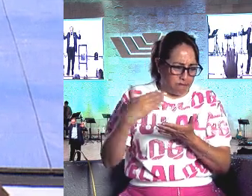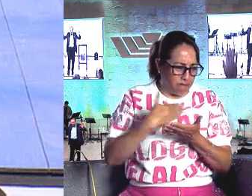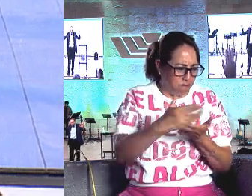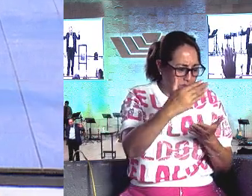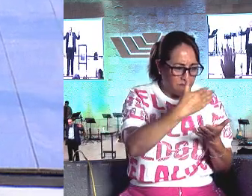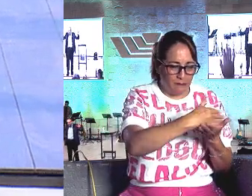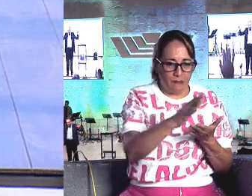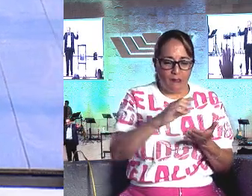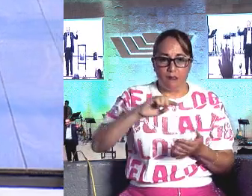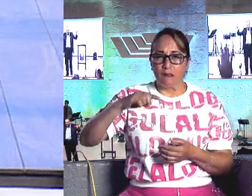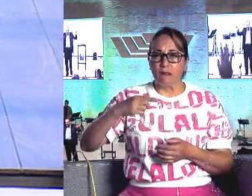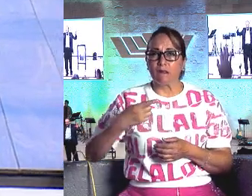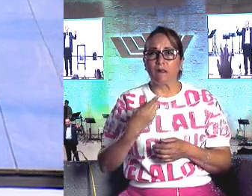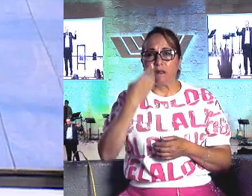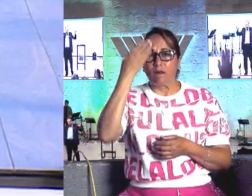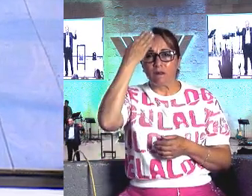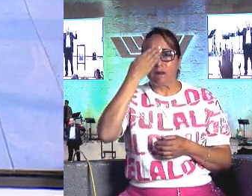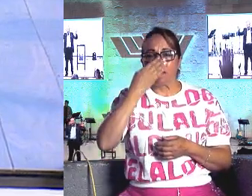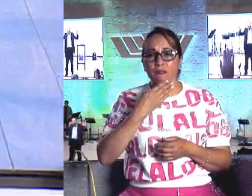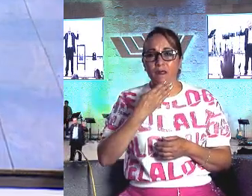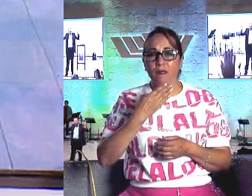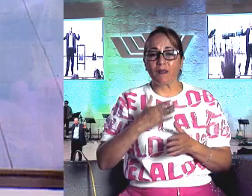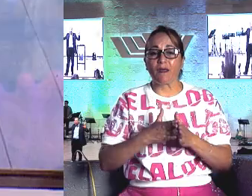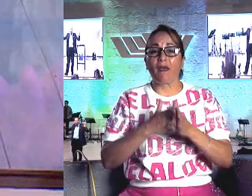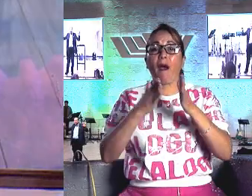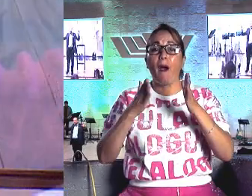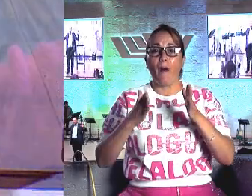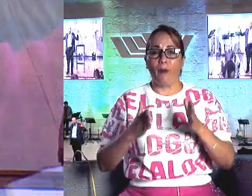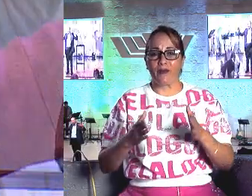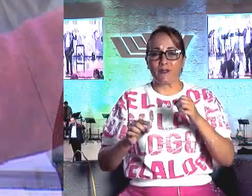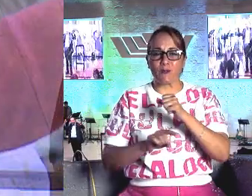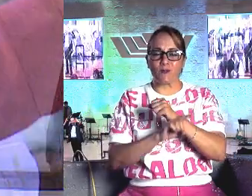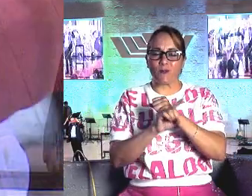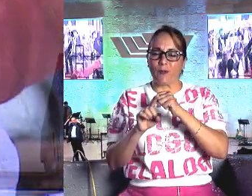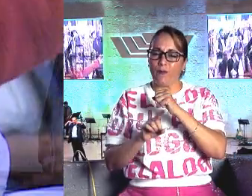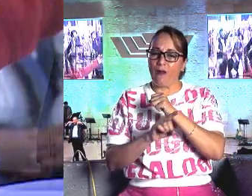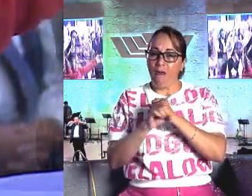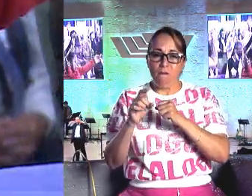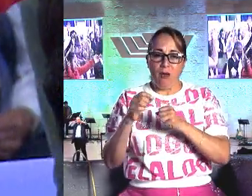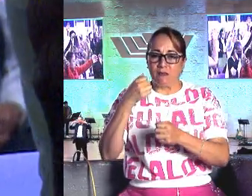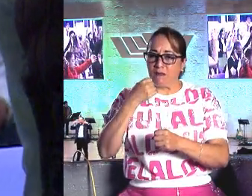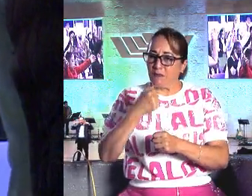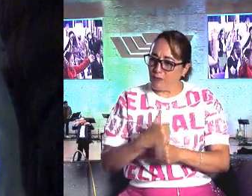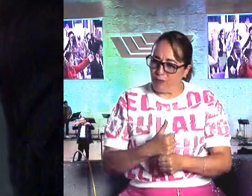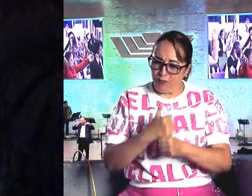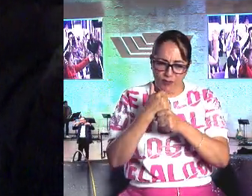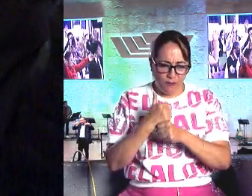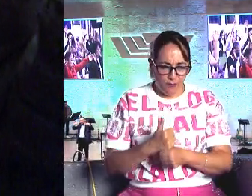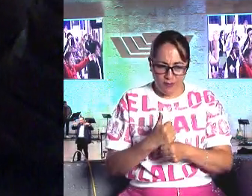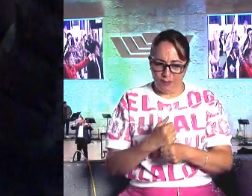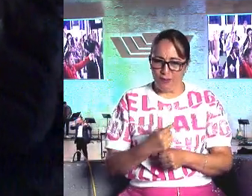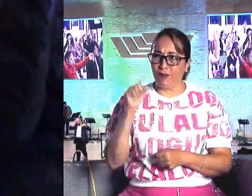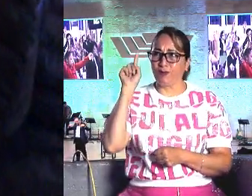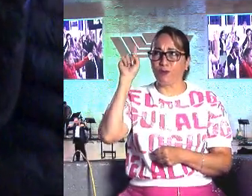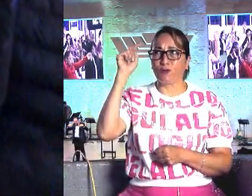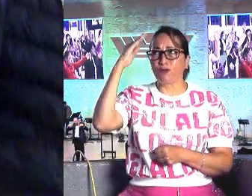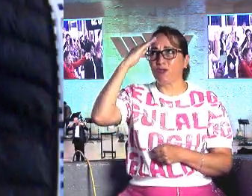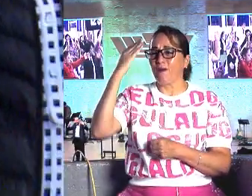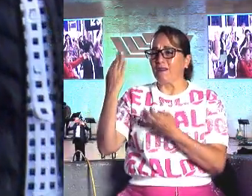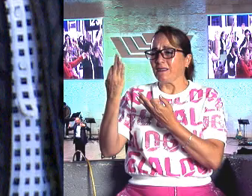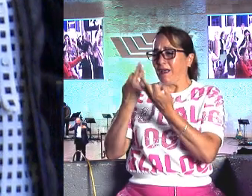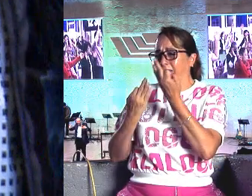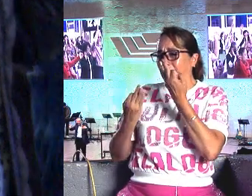Y sé que habrá problemas y sufrimientos, y que en ellos tú vas a tratar con mi corazón